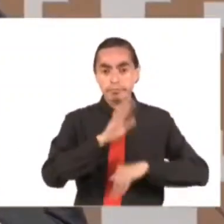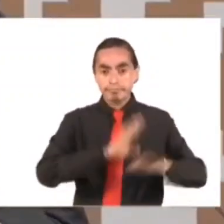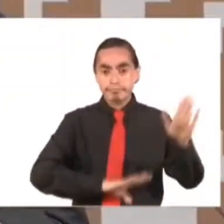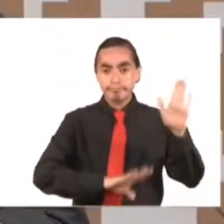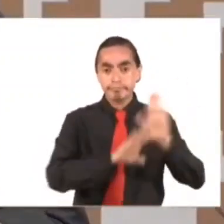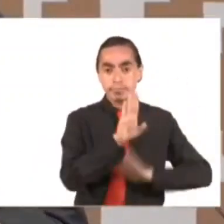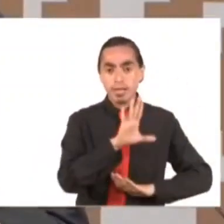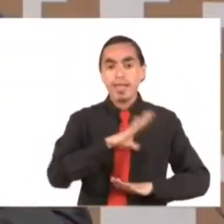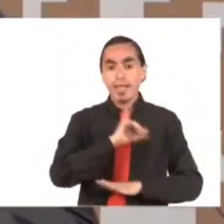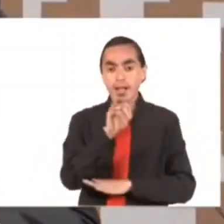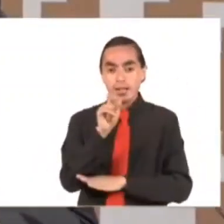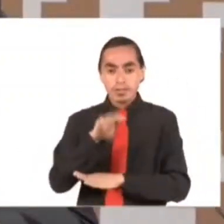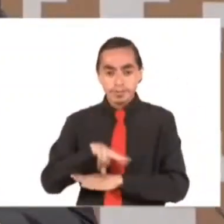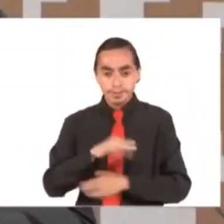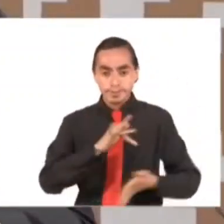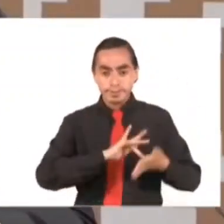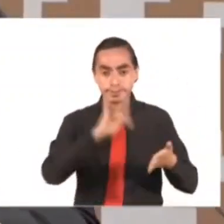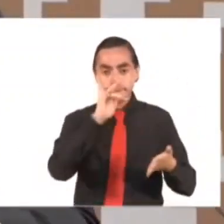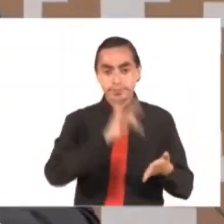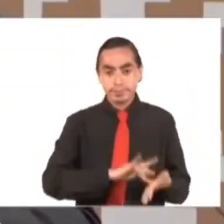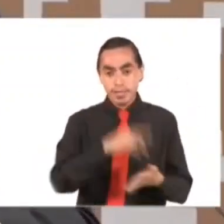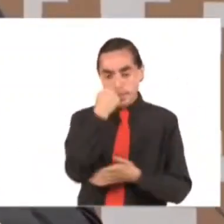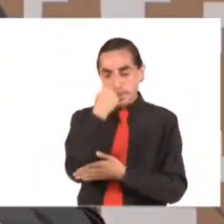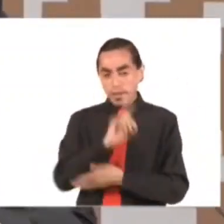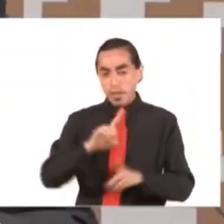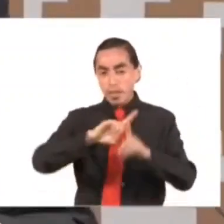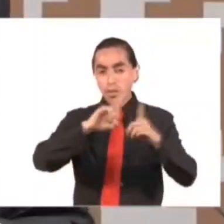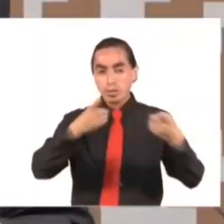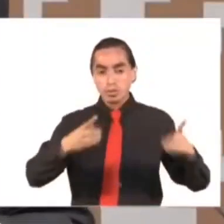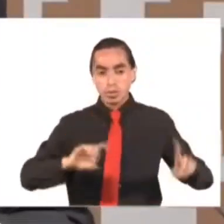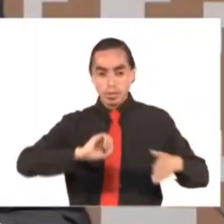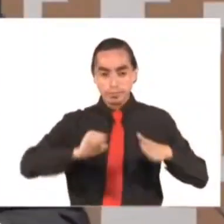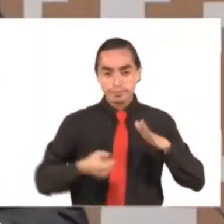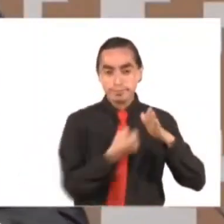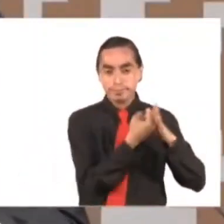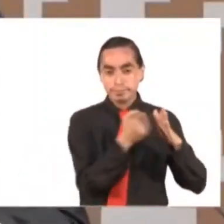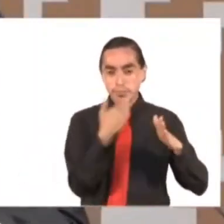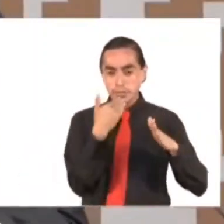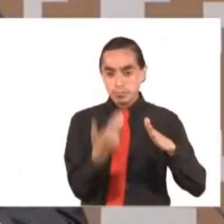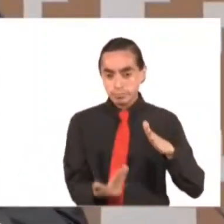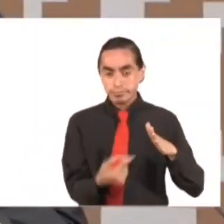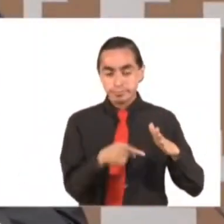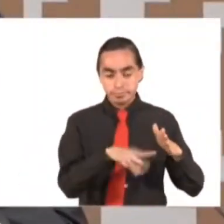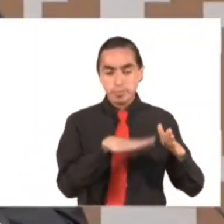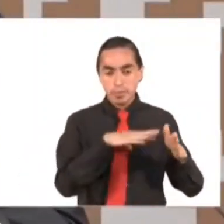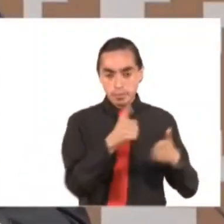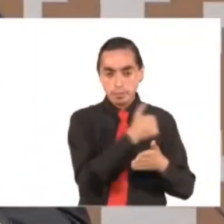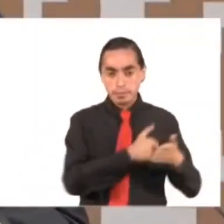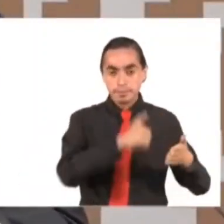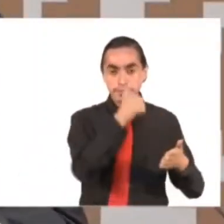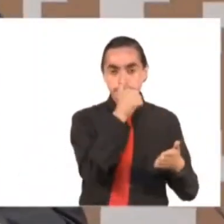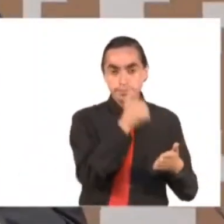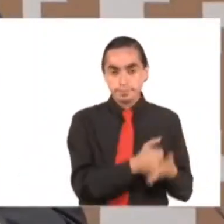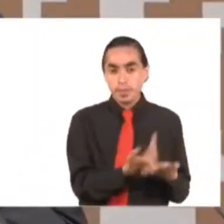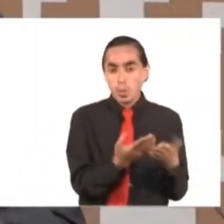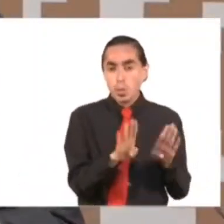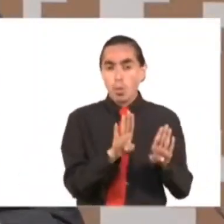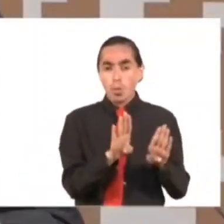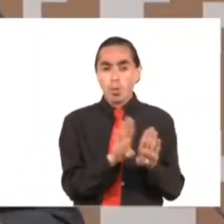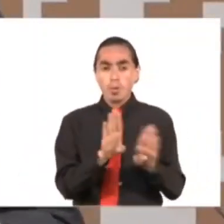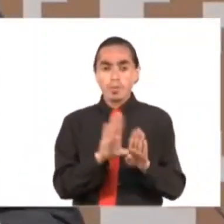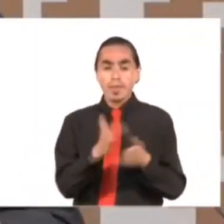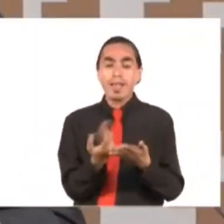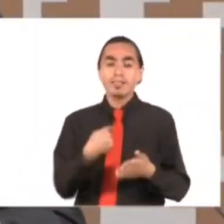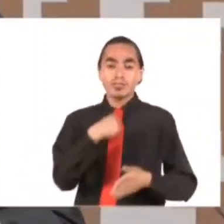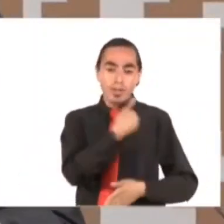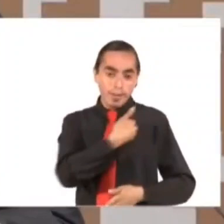las fortalezas del Politécnico, para que haya un desarrollo sustentable de nuestra Ciudad de México a través de la